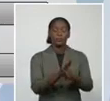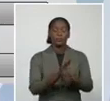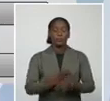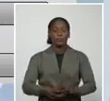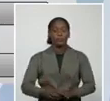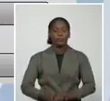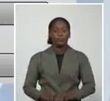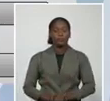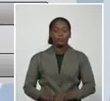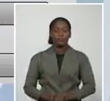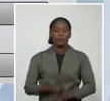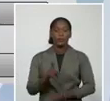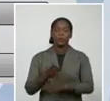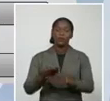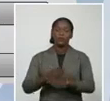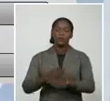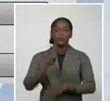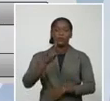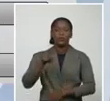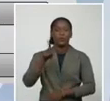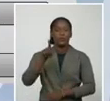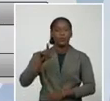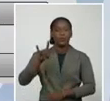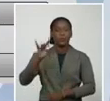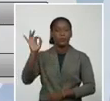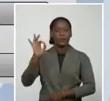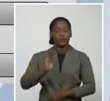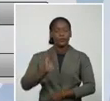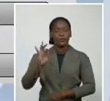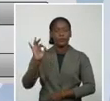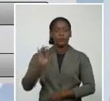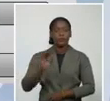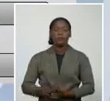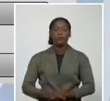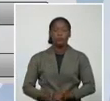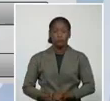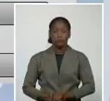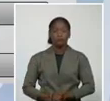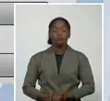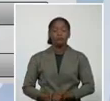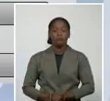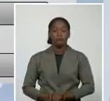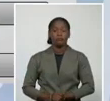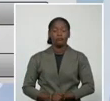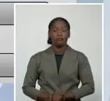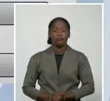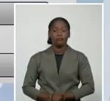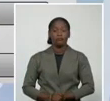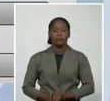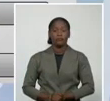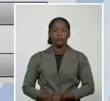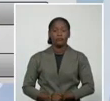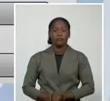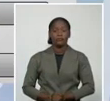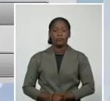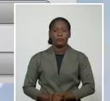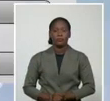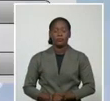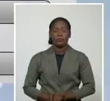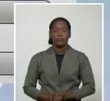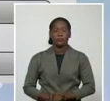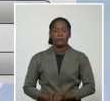de 2,19%, que es la misma que tenía en el día de ayer. La región de las